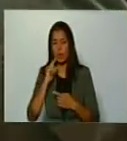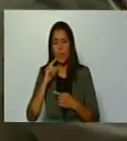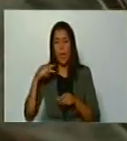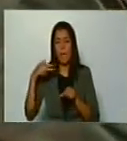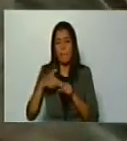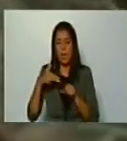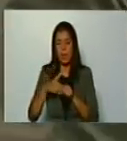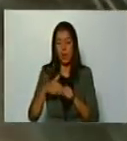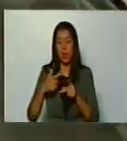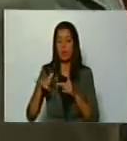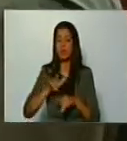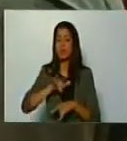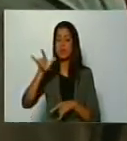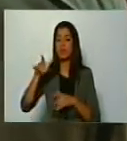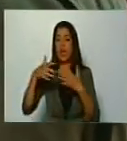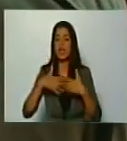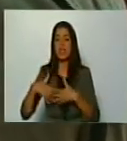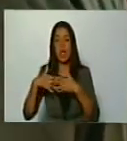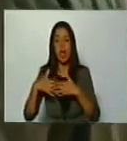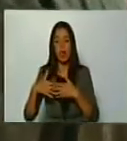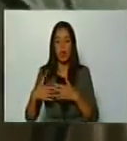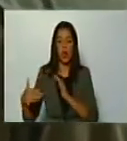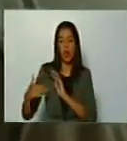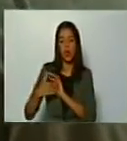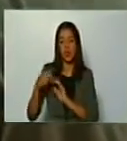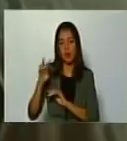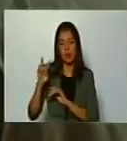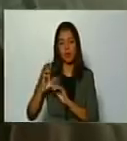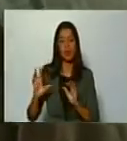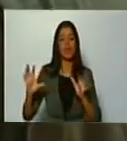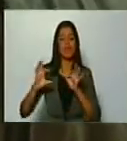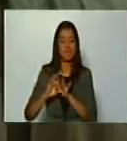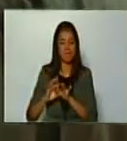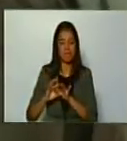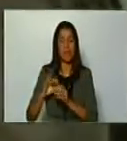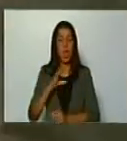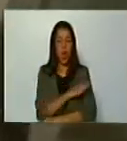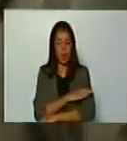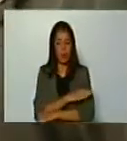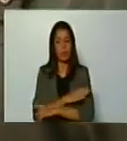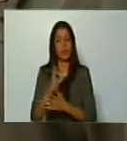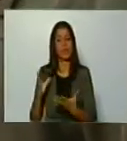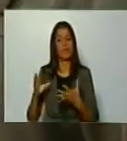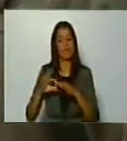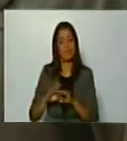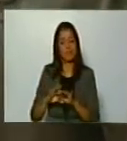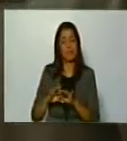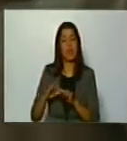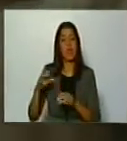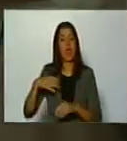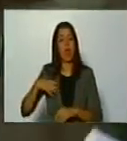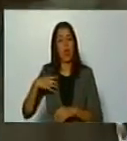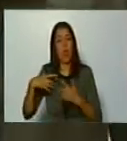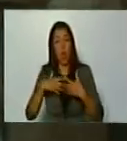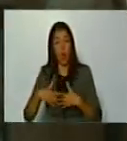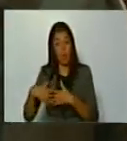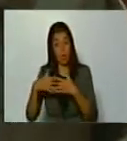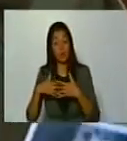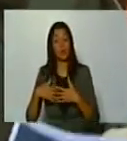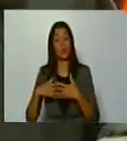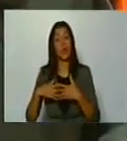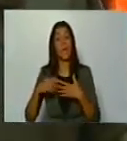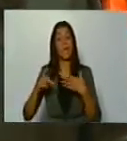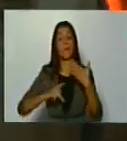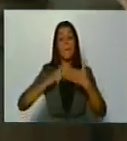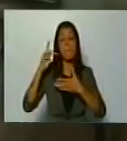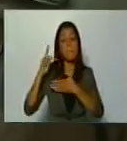están en Estados Unidos? ¿Cuál es la posición de Estados Unidos contra Venezuela? La misma. De manera que esto no es un asedio de ayer para hoy, es un gran plan contra